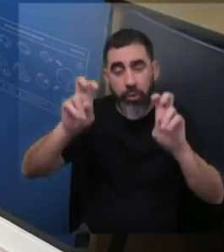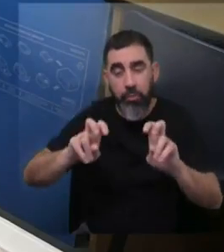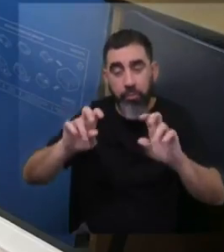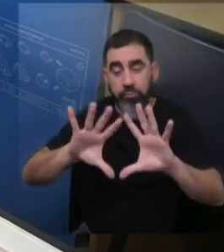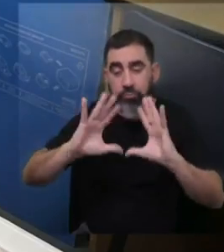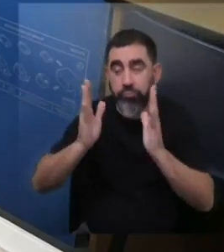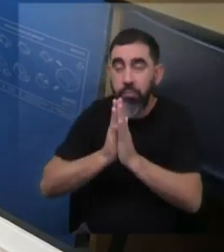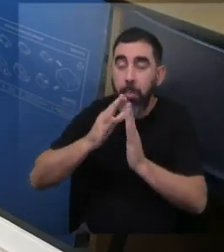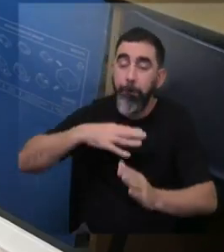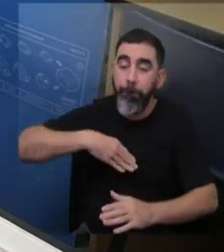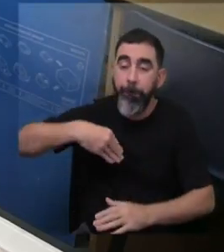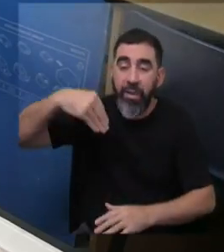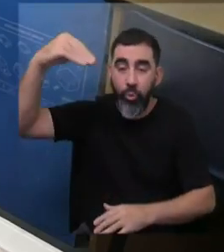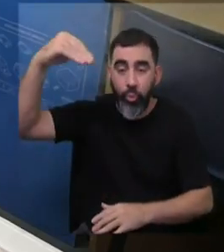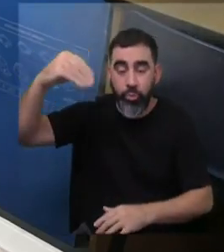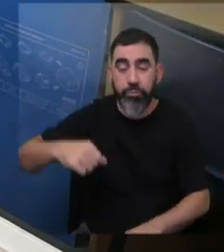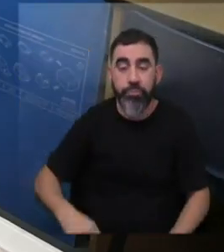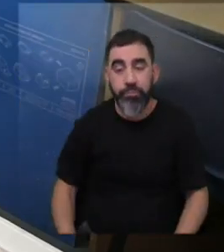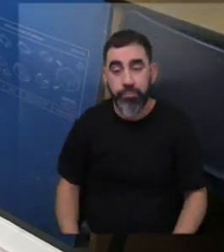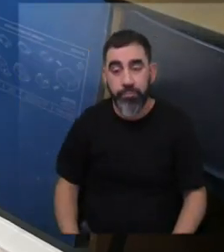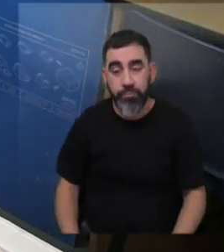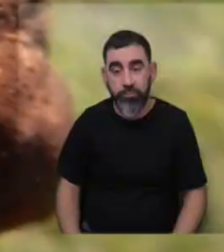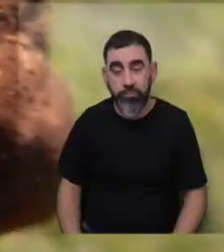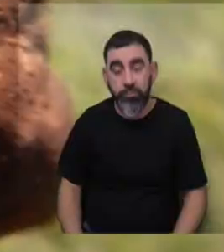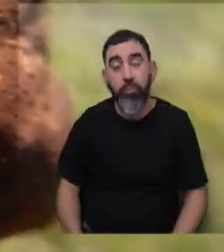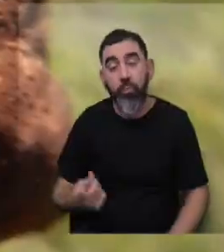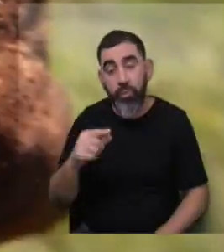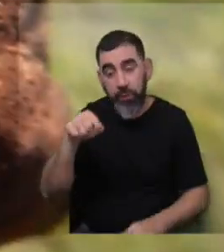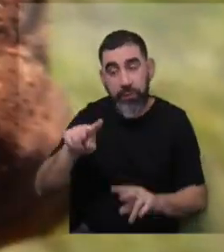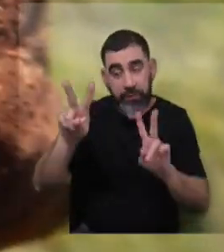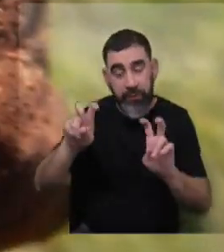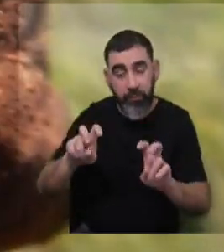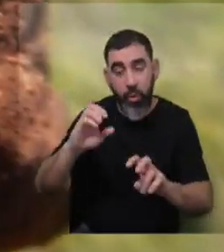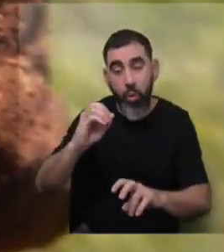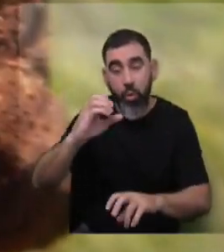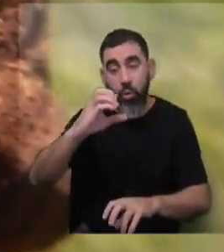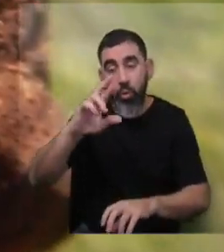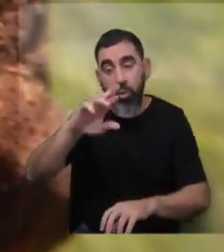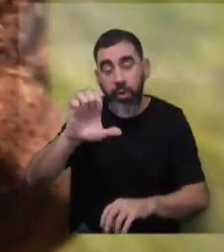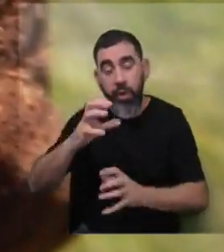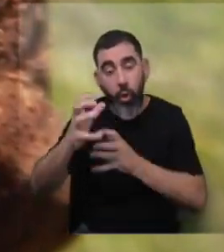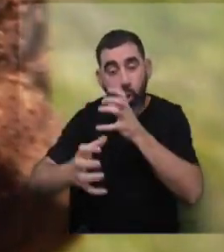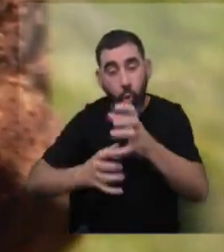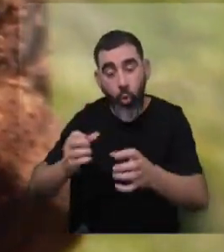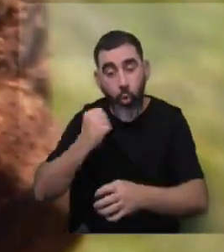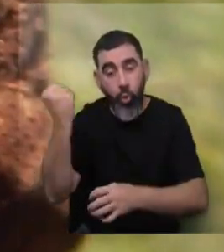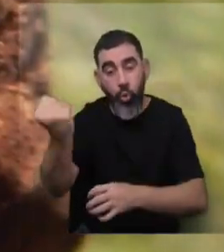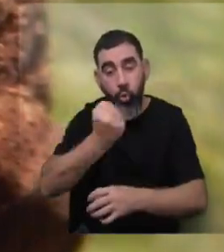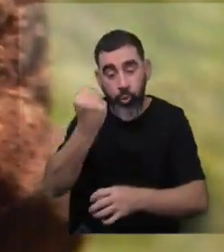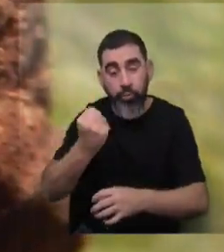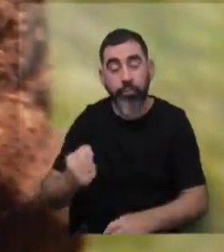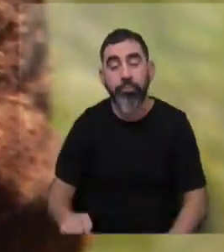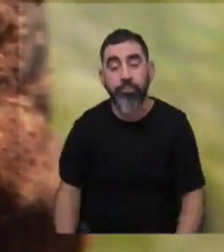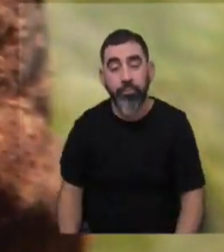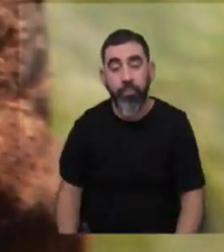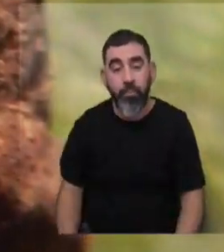de los espíritus, y eso nos está marcando la presencia de este ocre. Para ellos el ocre era un elemento simbólico muy importante. Con